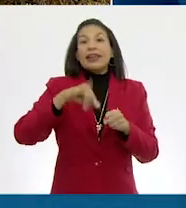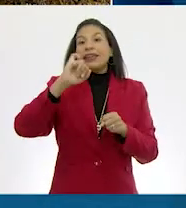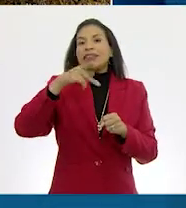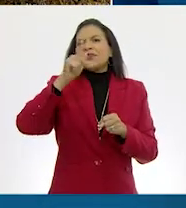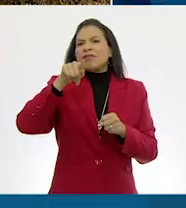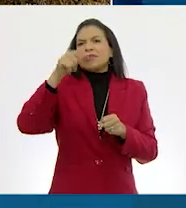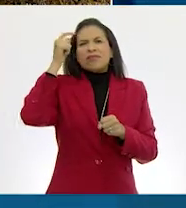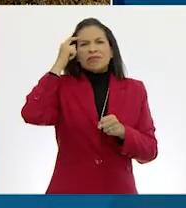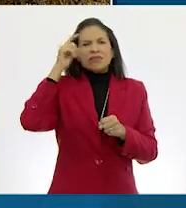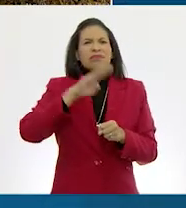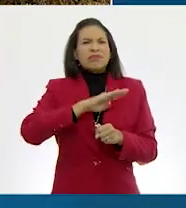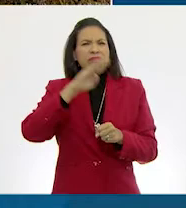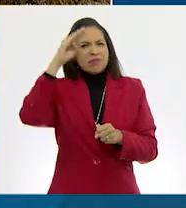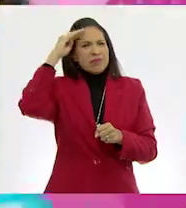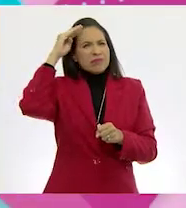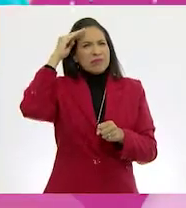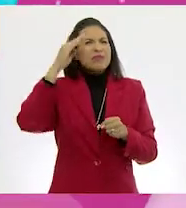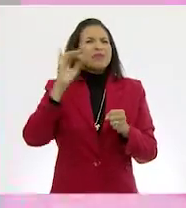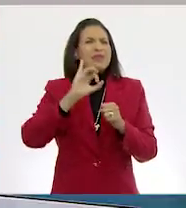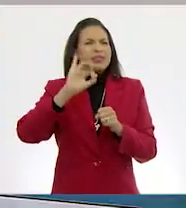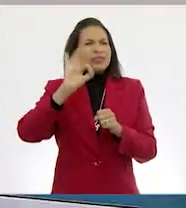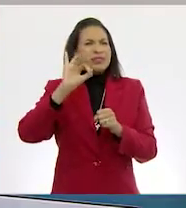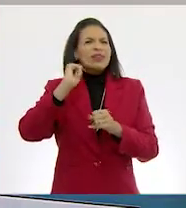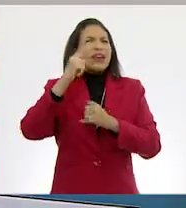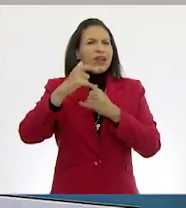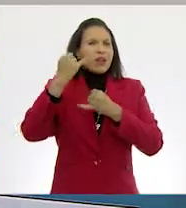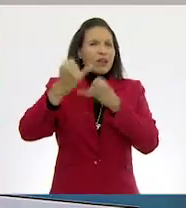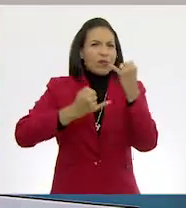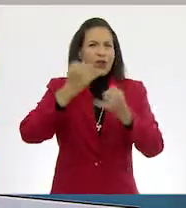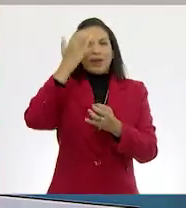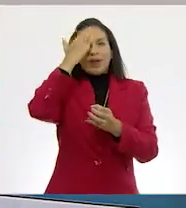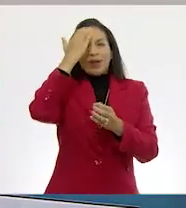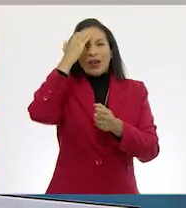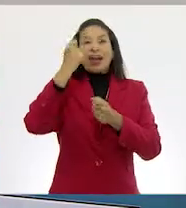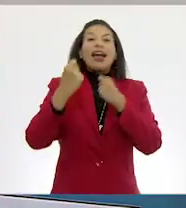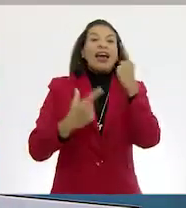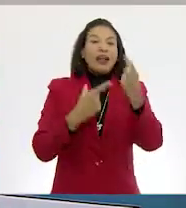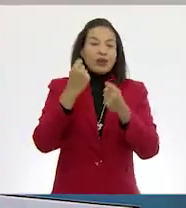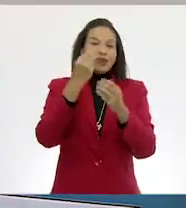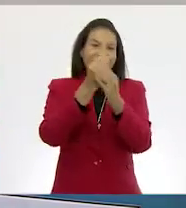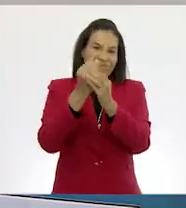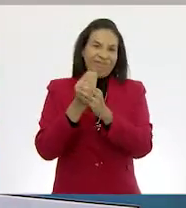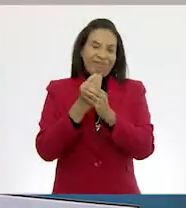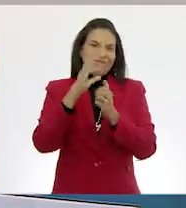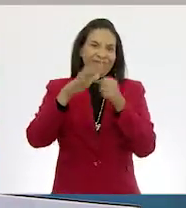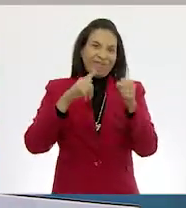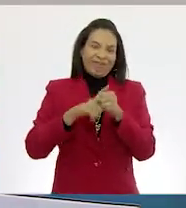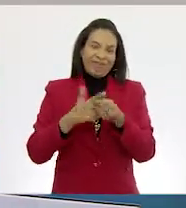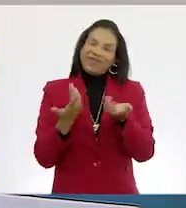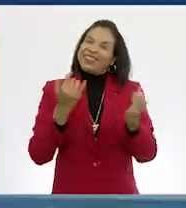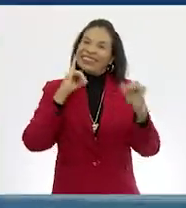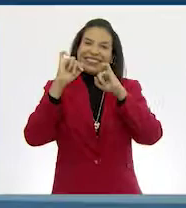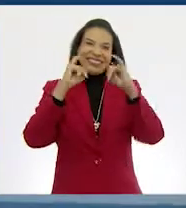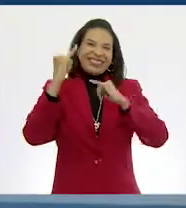qué les parece si realizamos un juego para conocer algunas de estas especies si